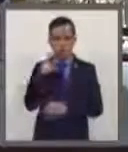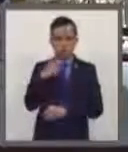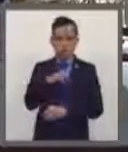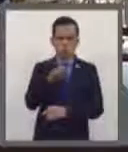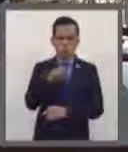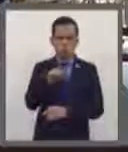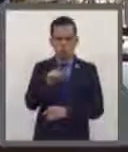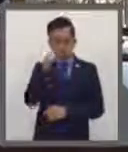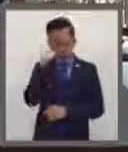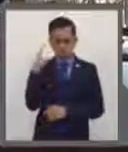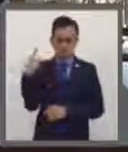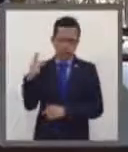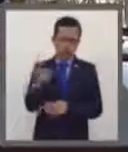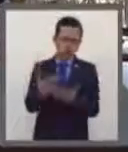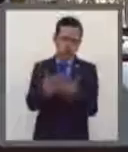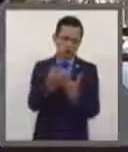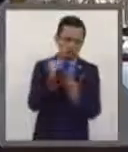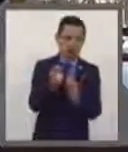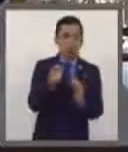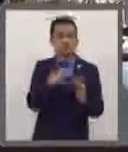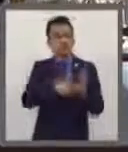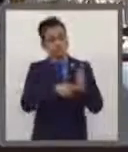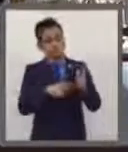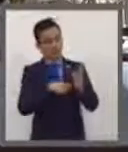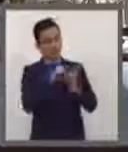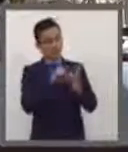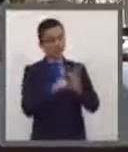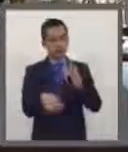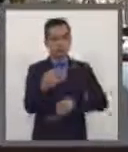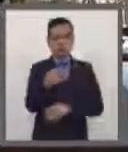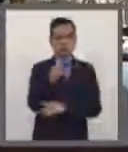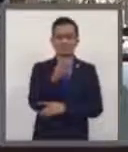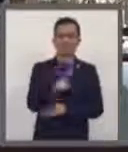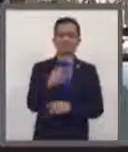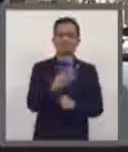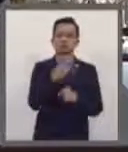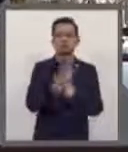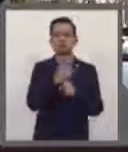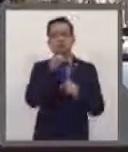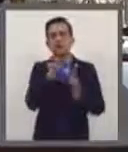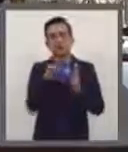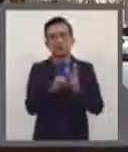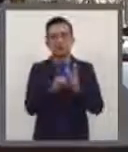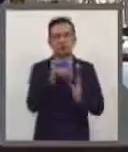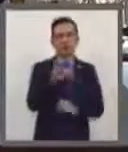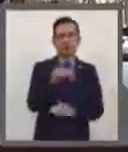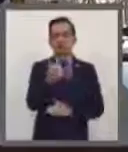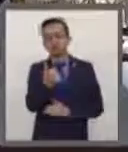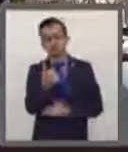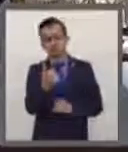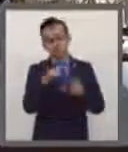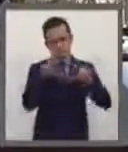presentar propuesta de modificación al artículo 14, fracción tercera, 56, párrafo